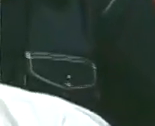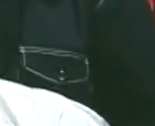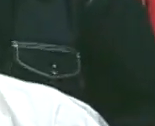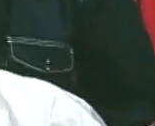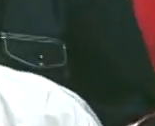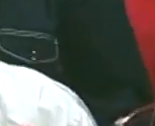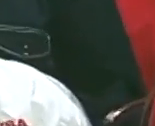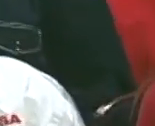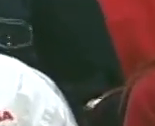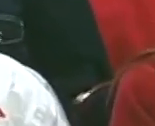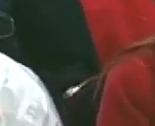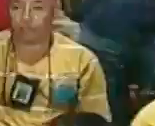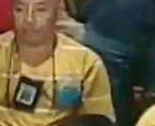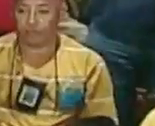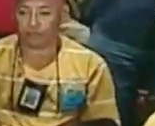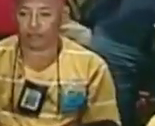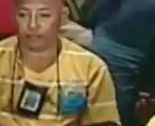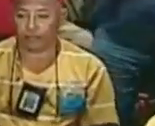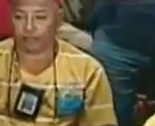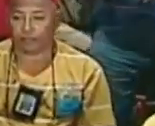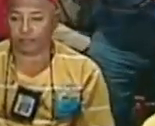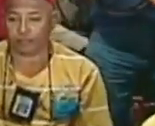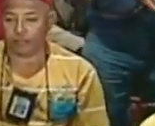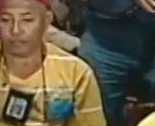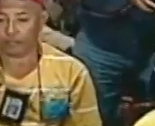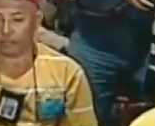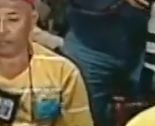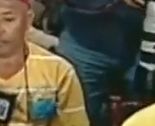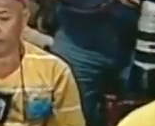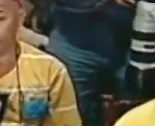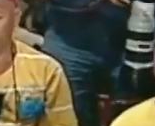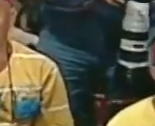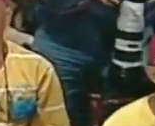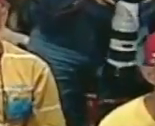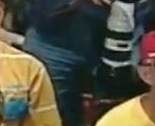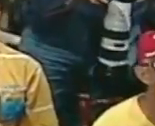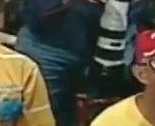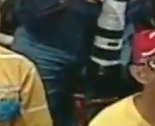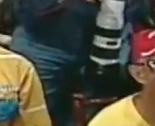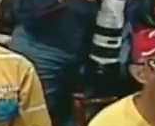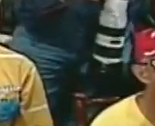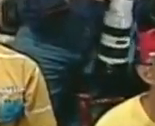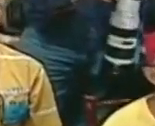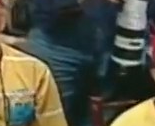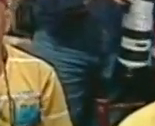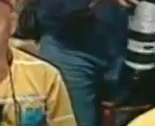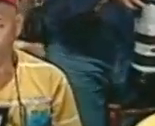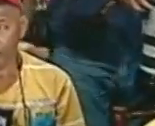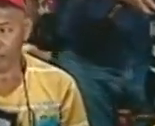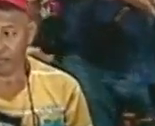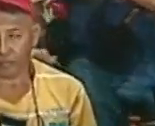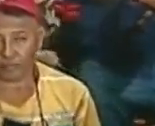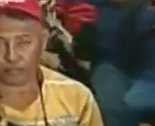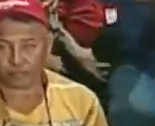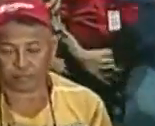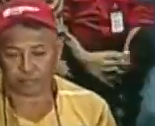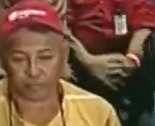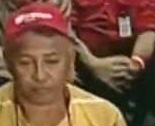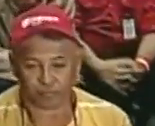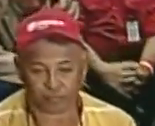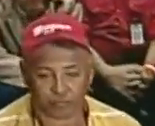Fue una gran mafia. Fue una gran mafia. Sí, como las mafias